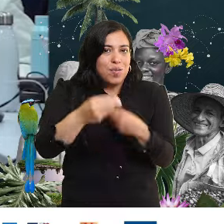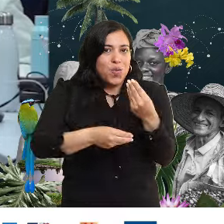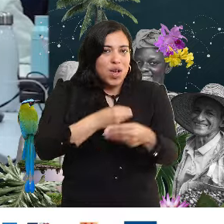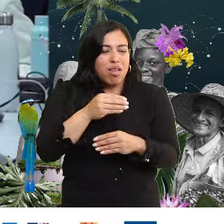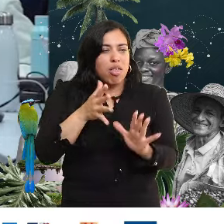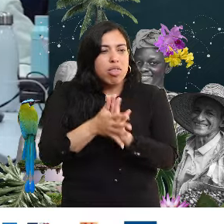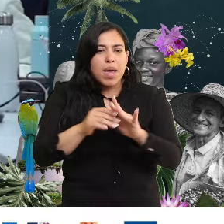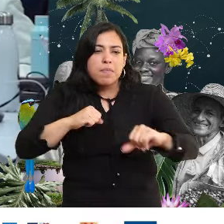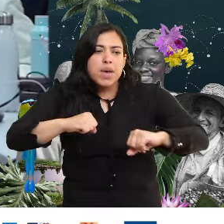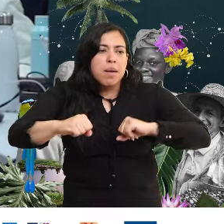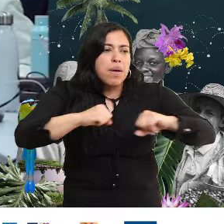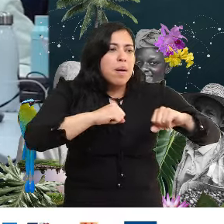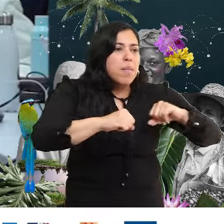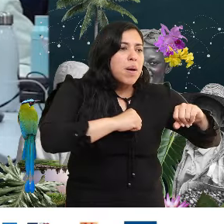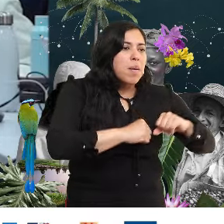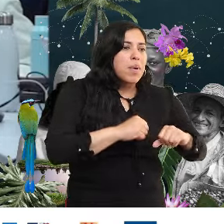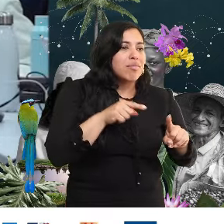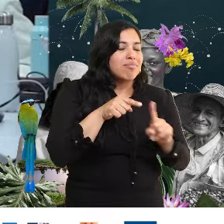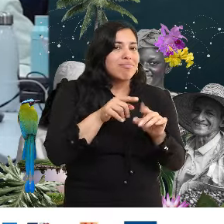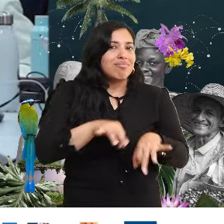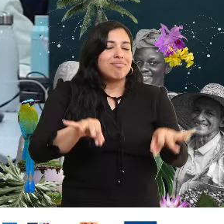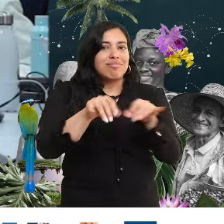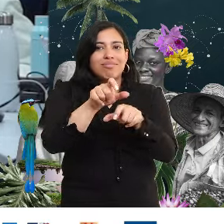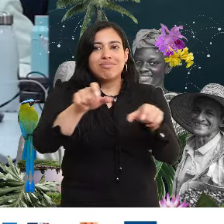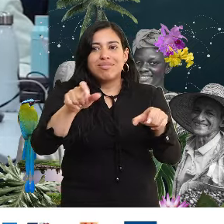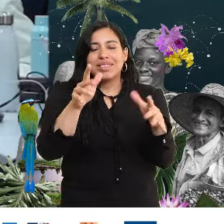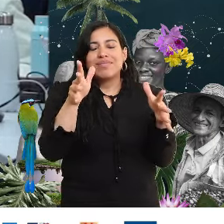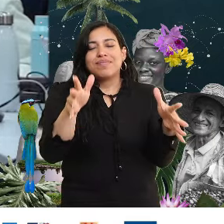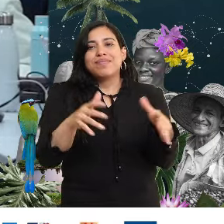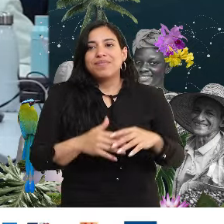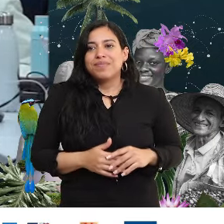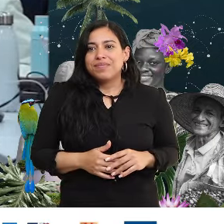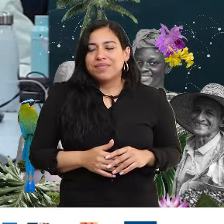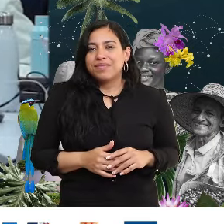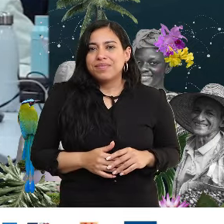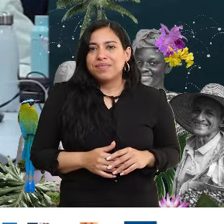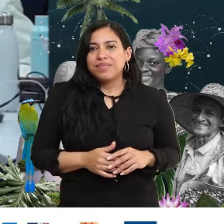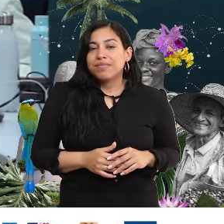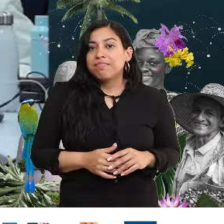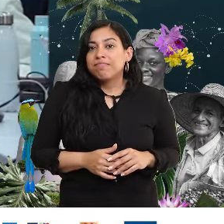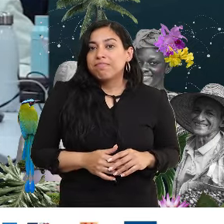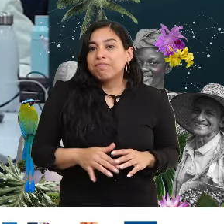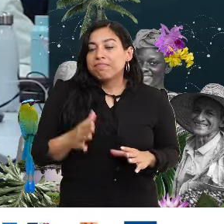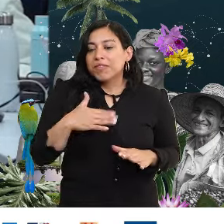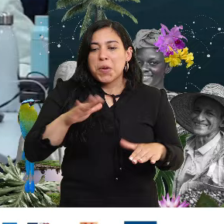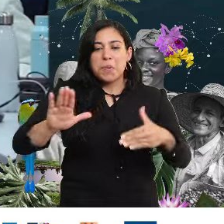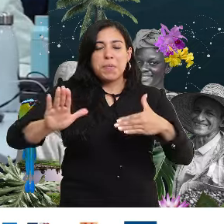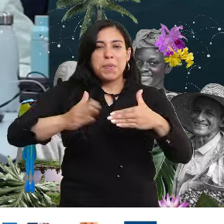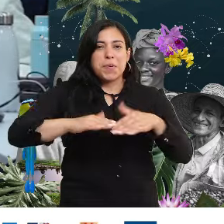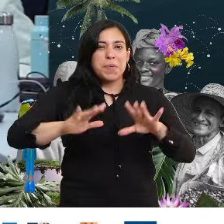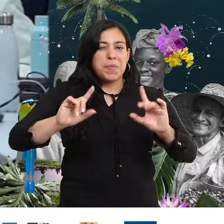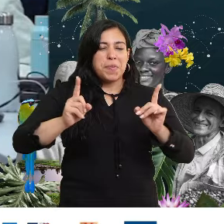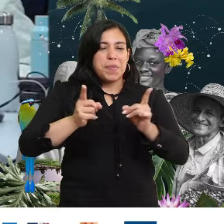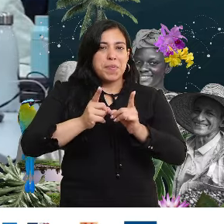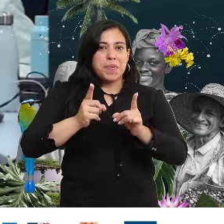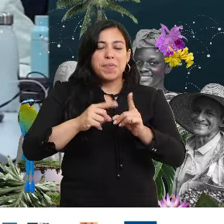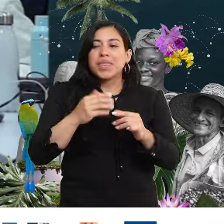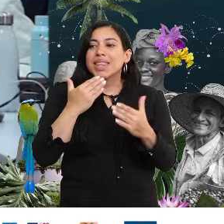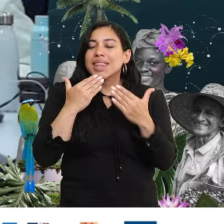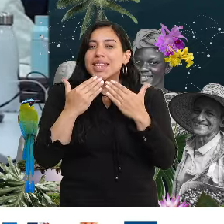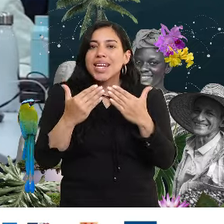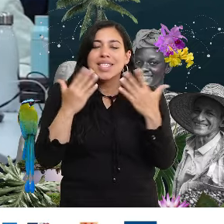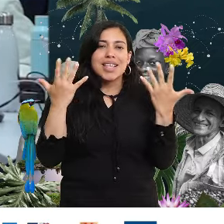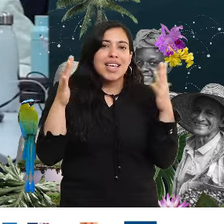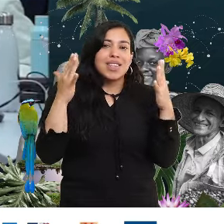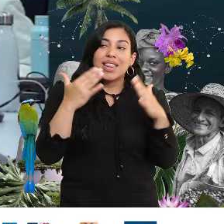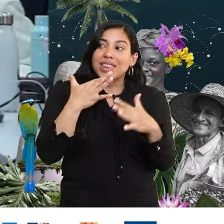empezar a mover un poco esa aguja de que la financiación llegue más a ella. Creo que lo dejo ahí de nuevo. Aplaudo muchísimo,